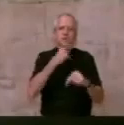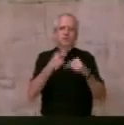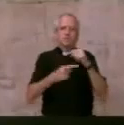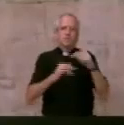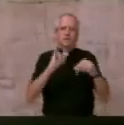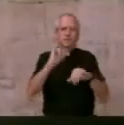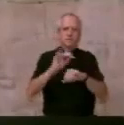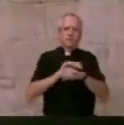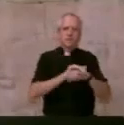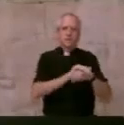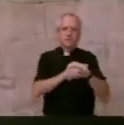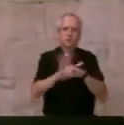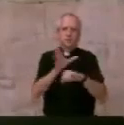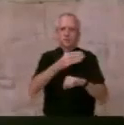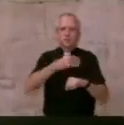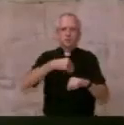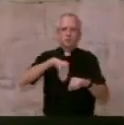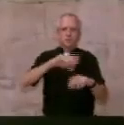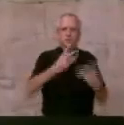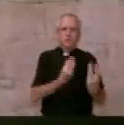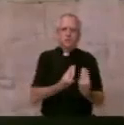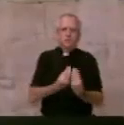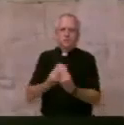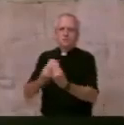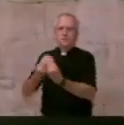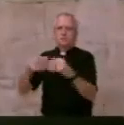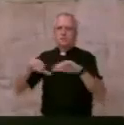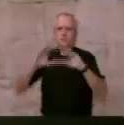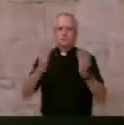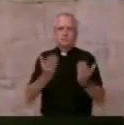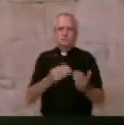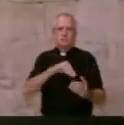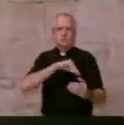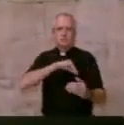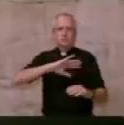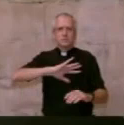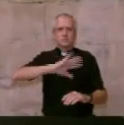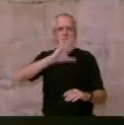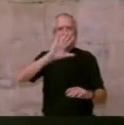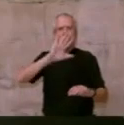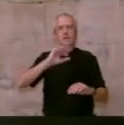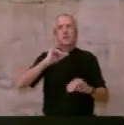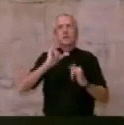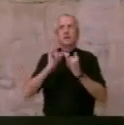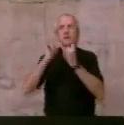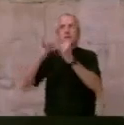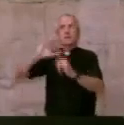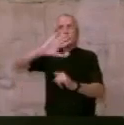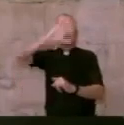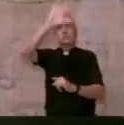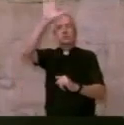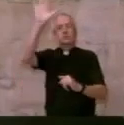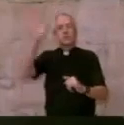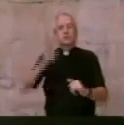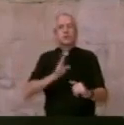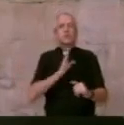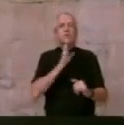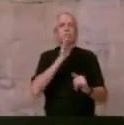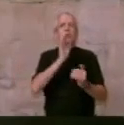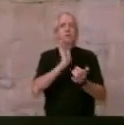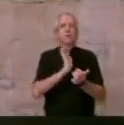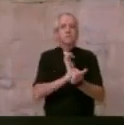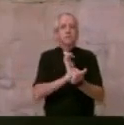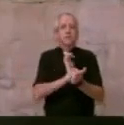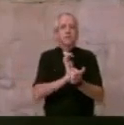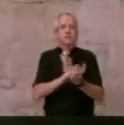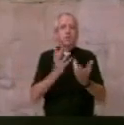A nuestros hermanos difuntos y a cuantos murieron en tu amistad, recíbelos en tu reino donde esperamos gozar todos